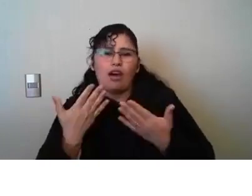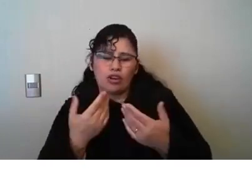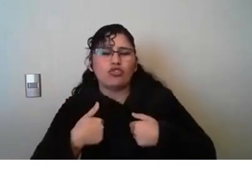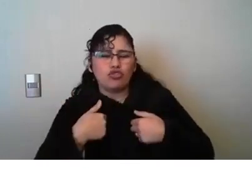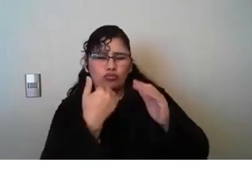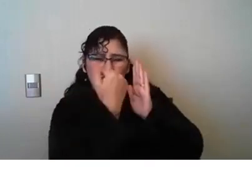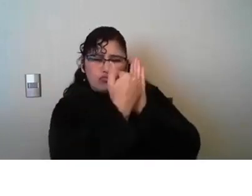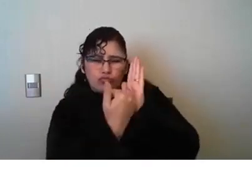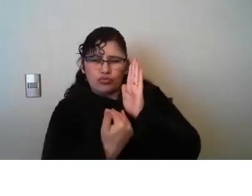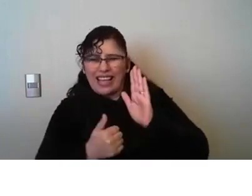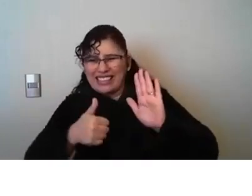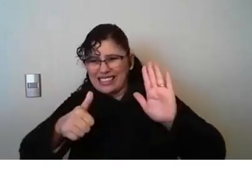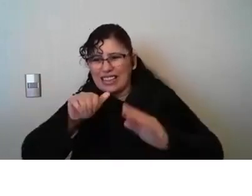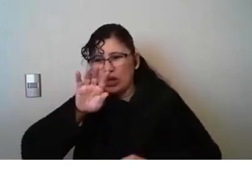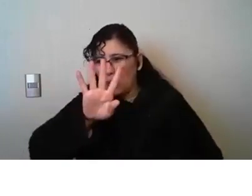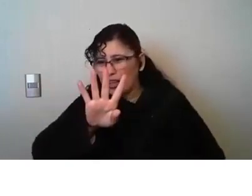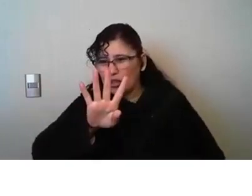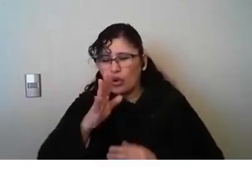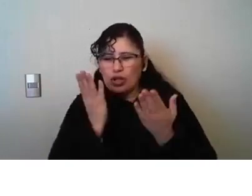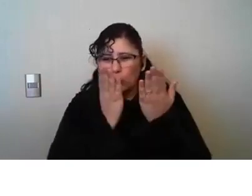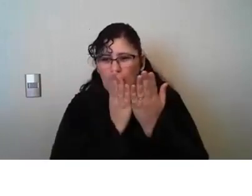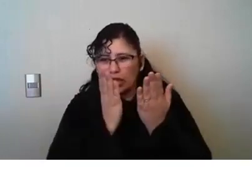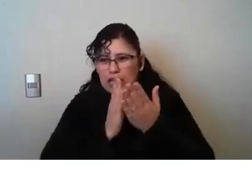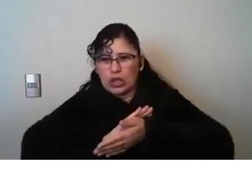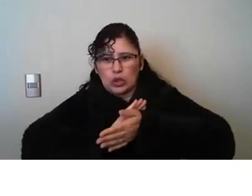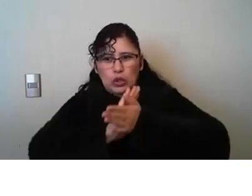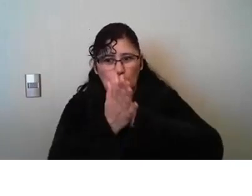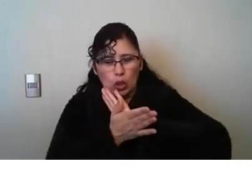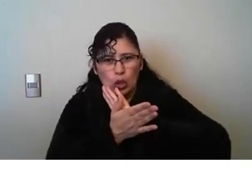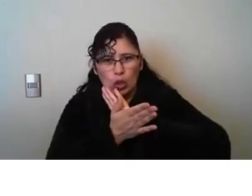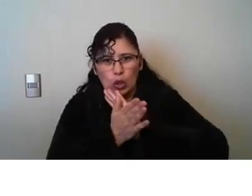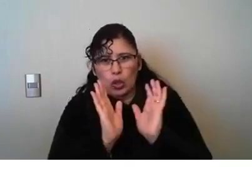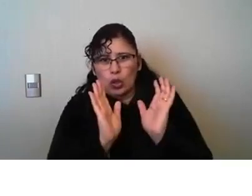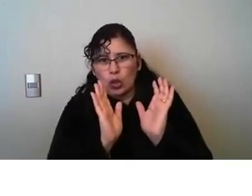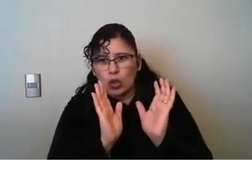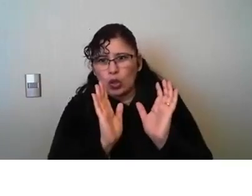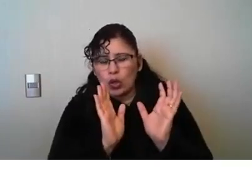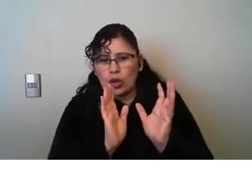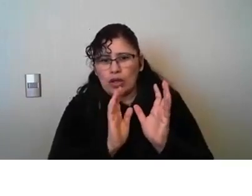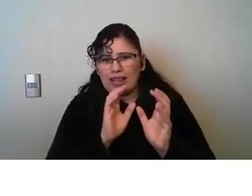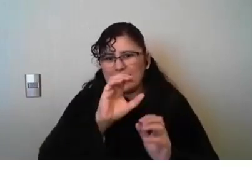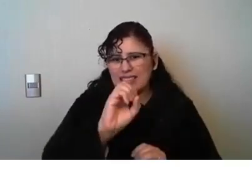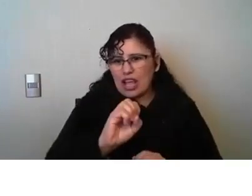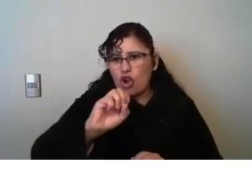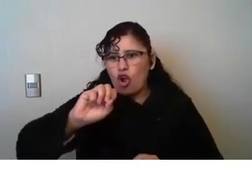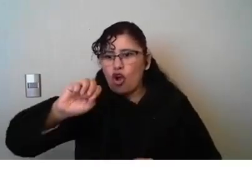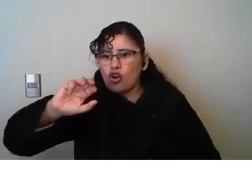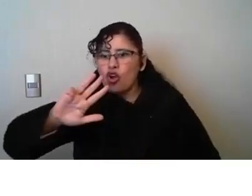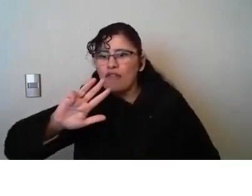64 inscritos y todos me aparecen exclusivamente en el ETMP 097. Ya no tengo ningún inscrito